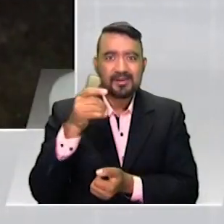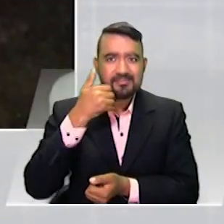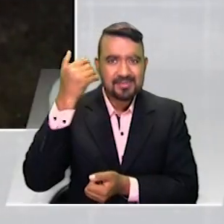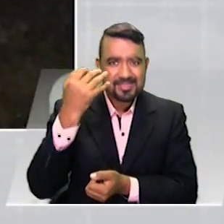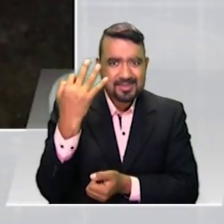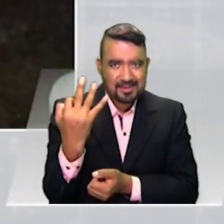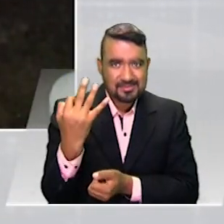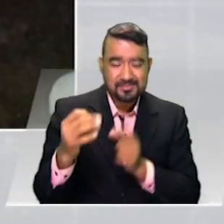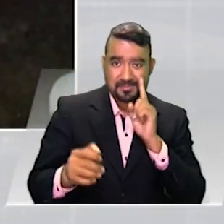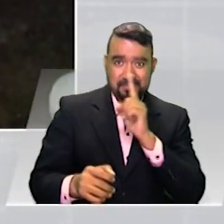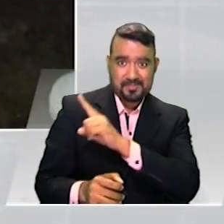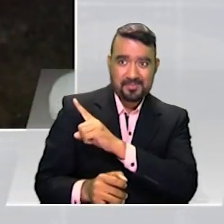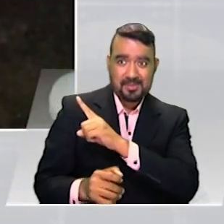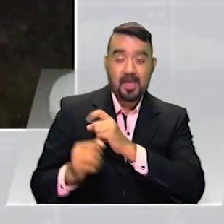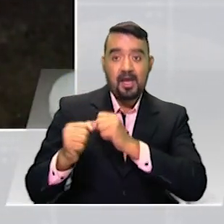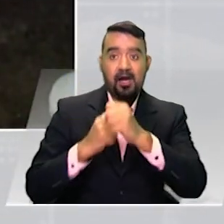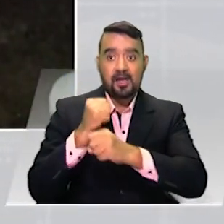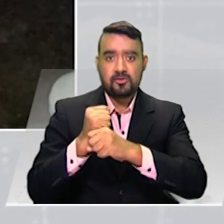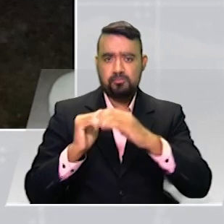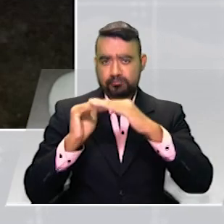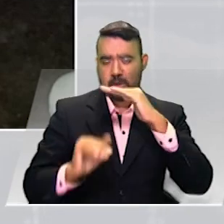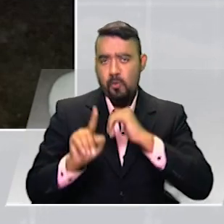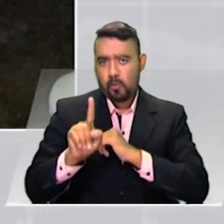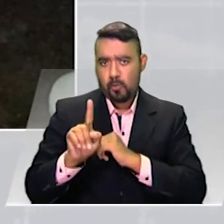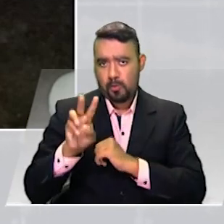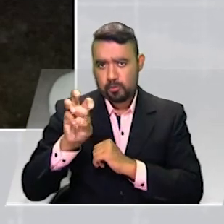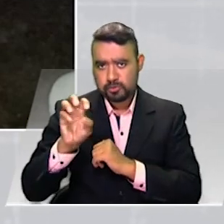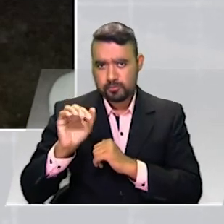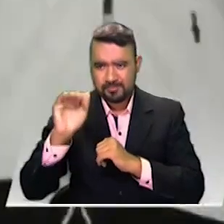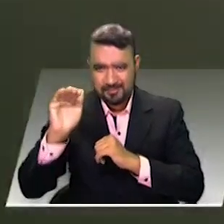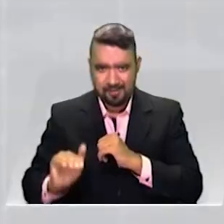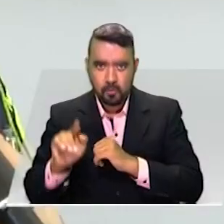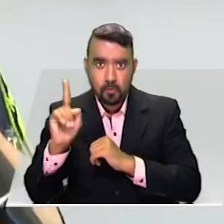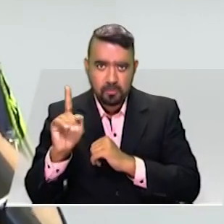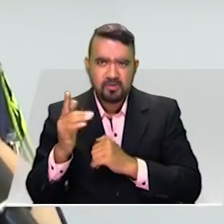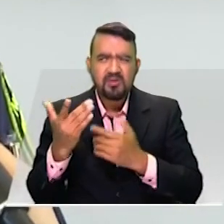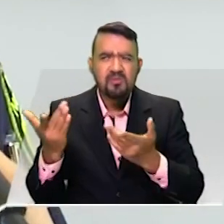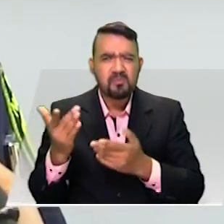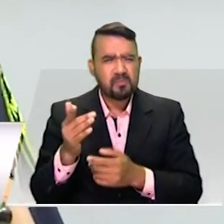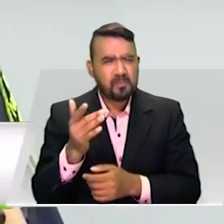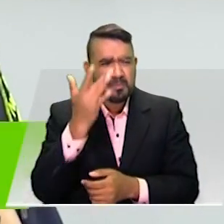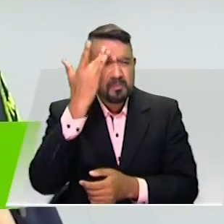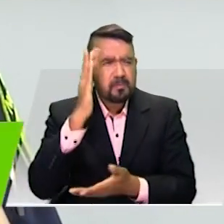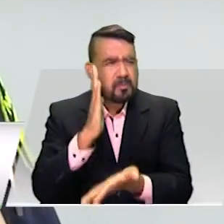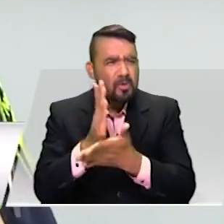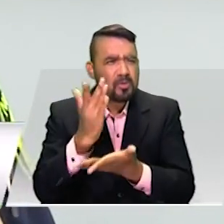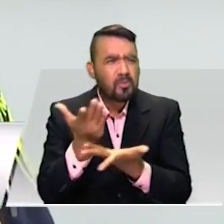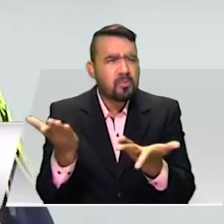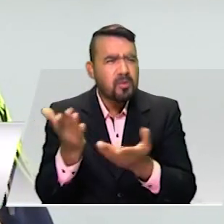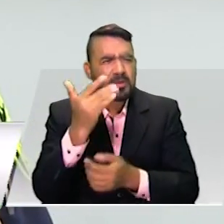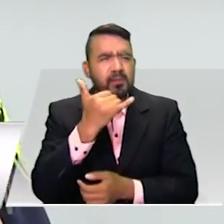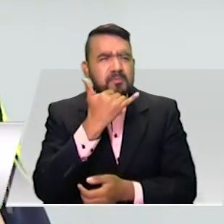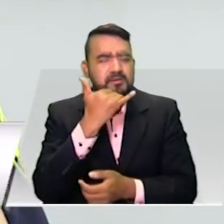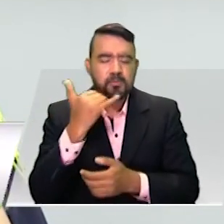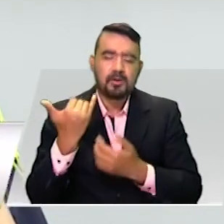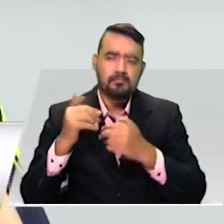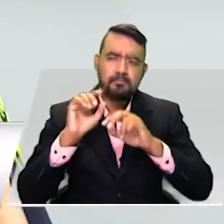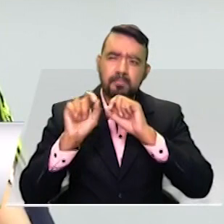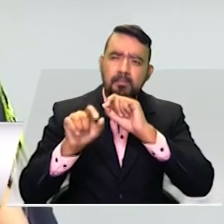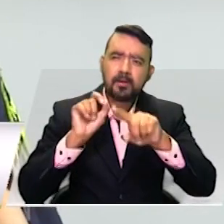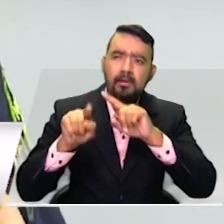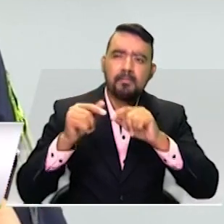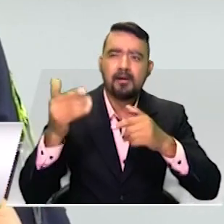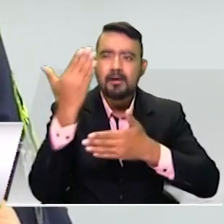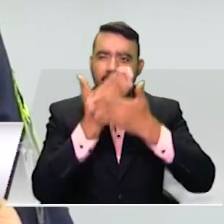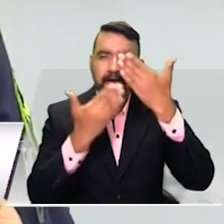menor ocurrido en las pasadas horas en este municipio del nordeste antioqueño. Se está informando por parte de la comunidad,